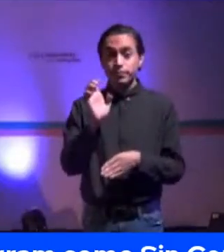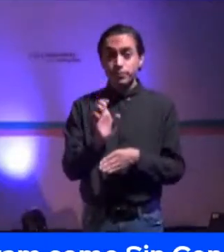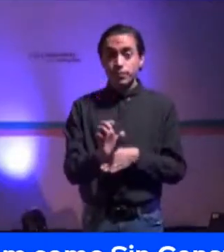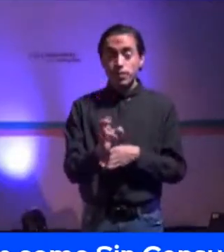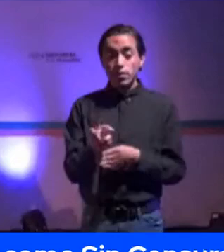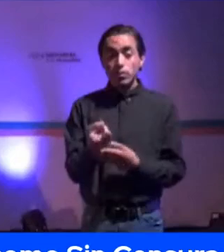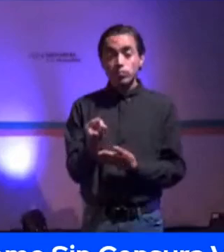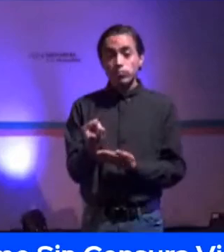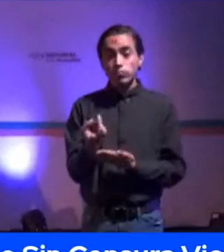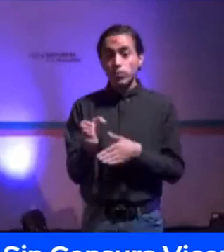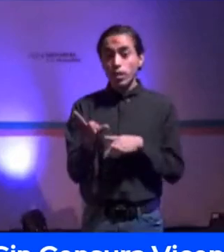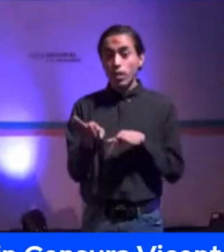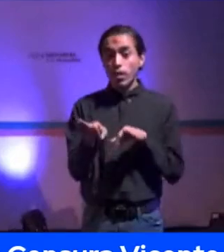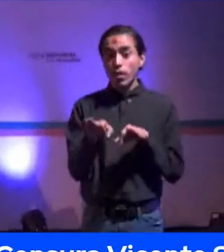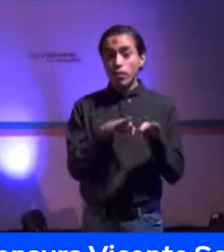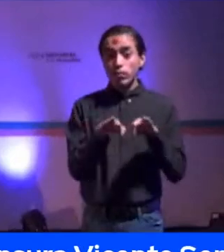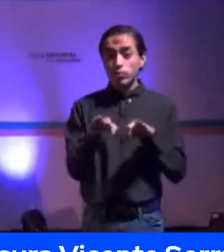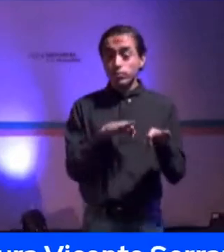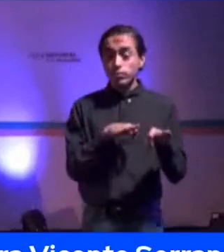trabajar